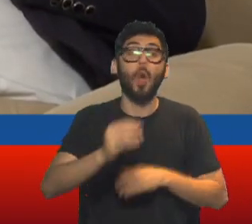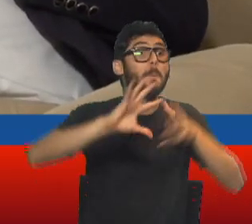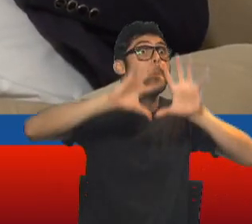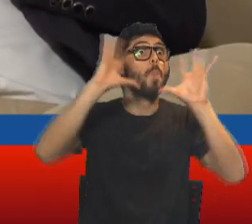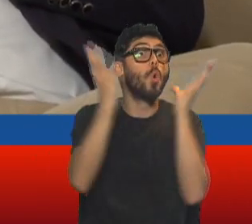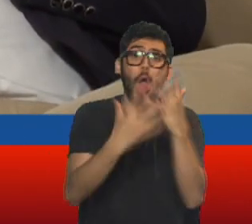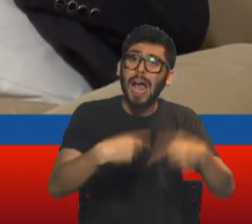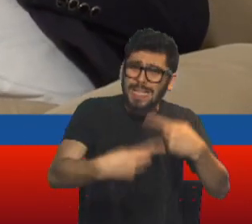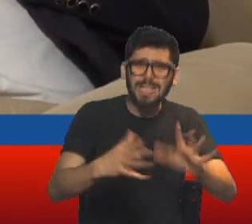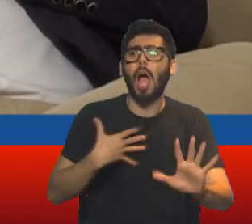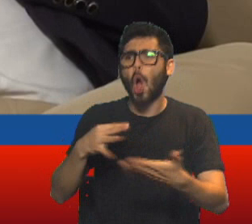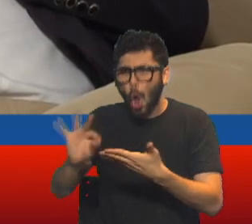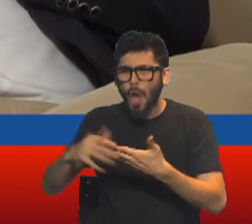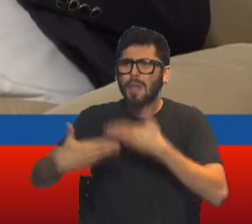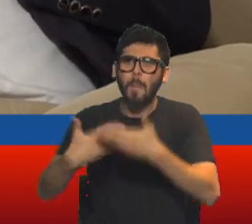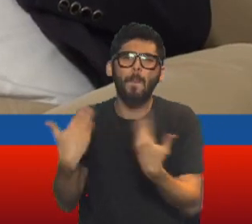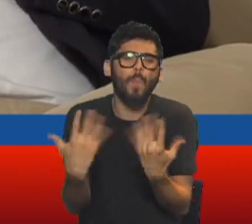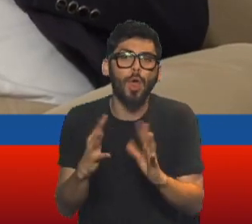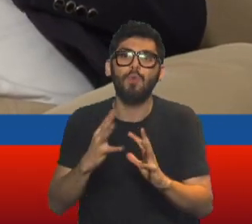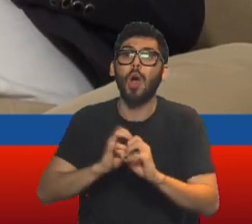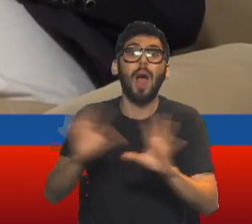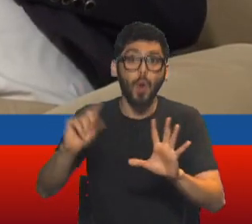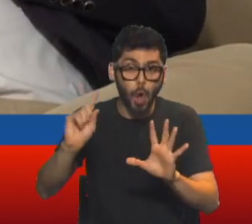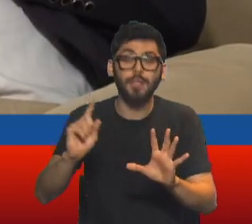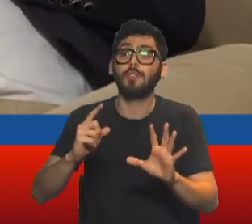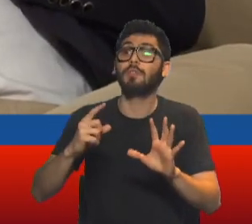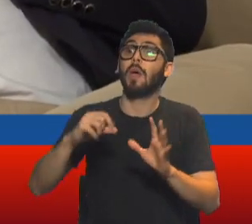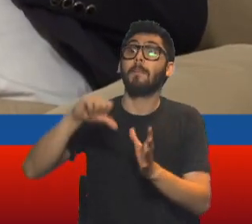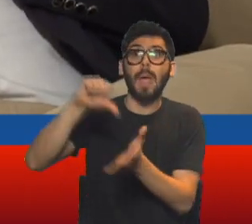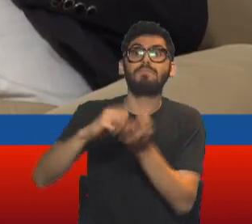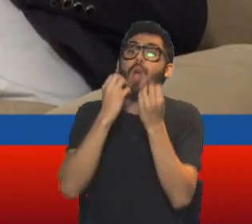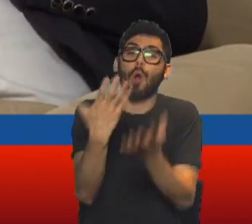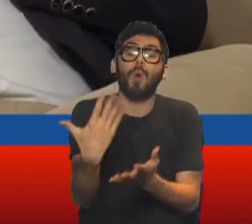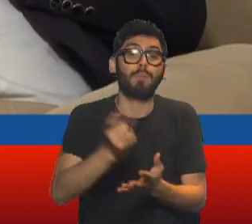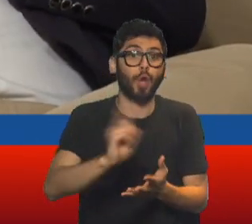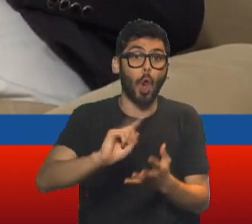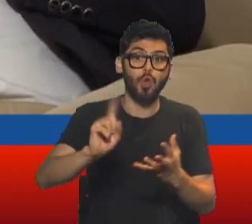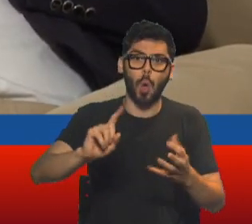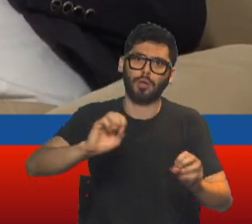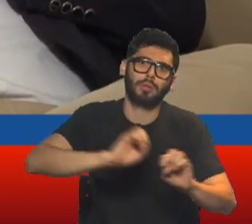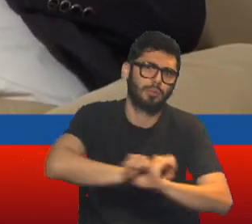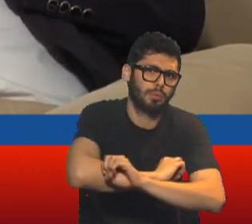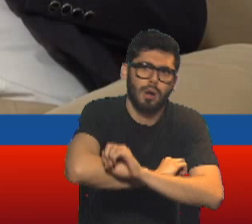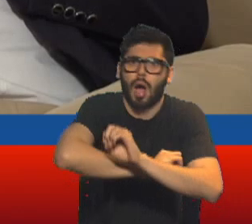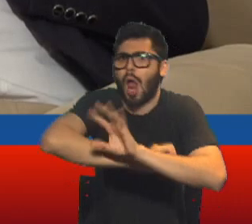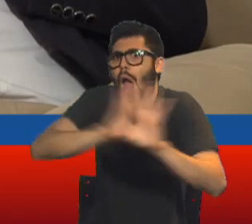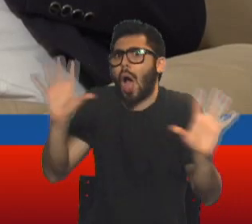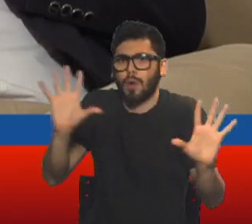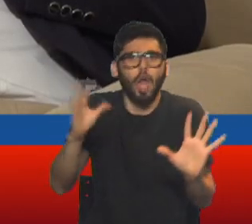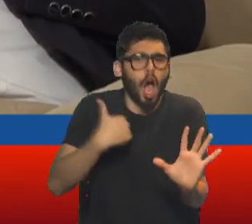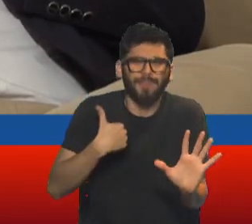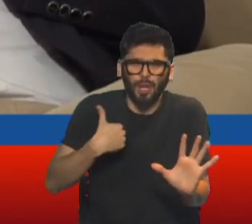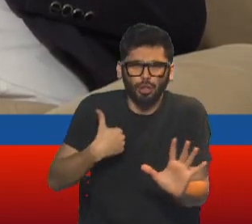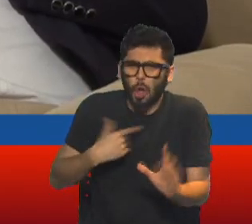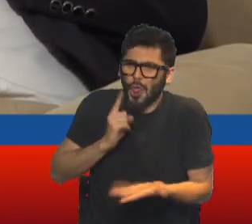Podemos corregir, podemos mejorar y podemos construir una nación mejor. Pero tampoco lo dramaticemos como si fuera el fin del mundo. Yo elegí hacer política,